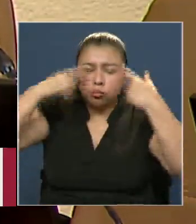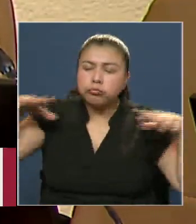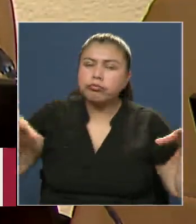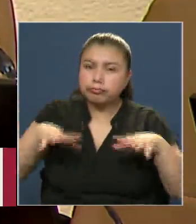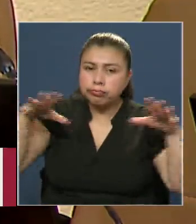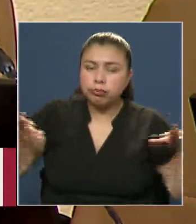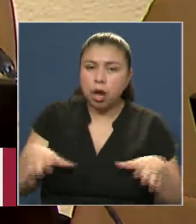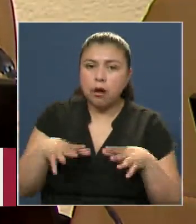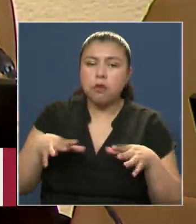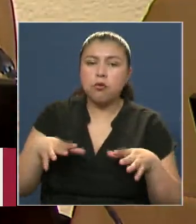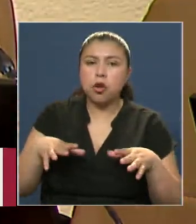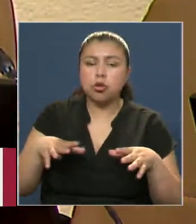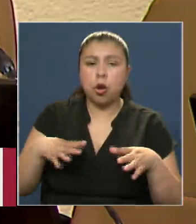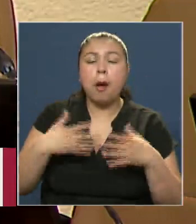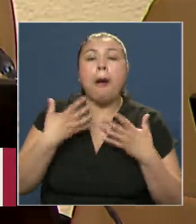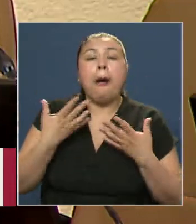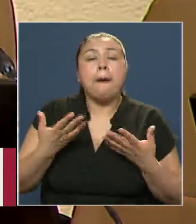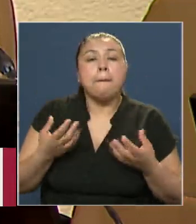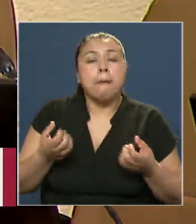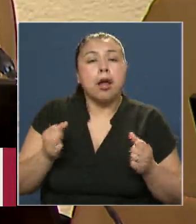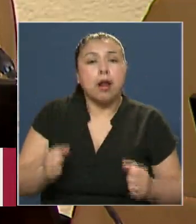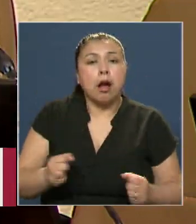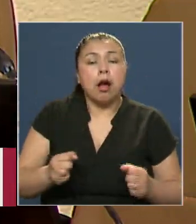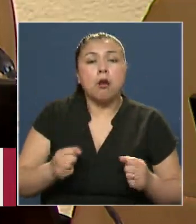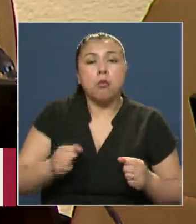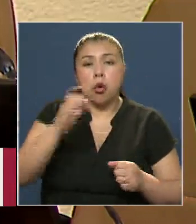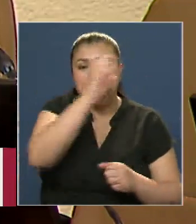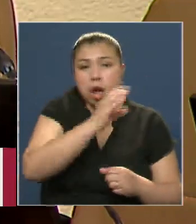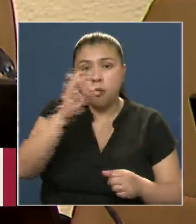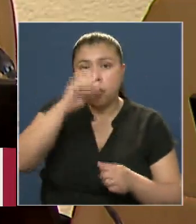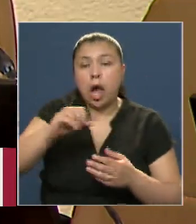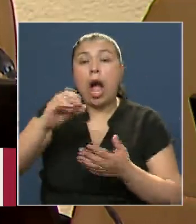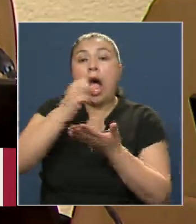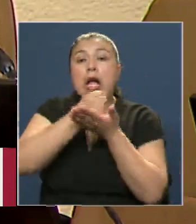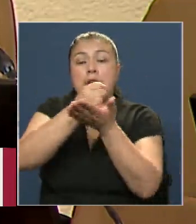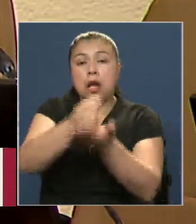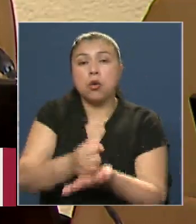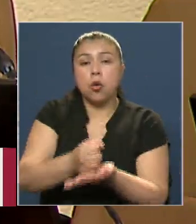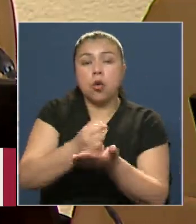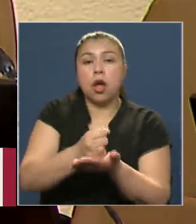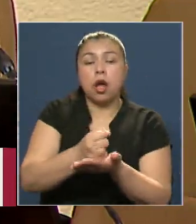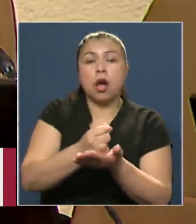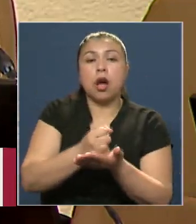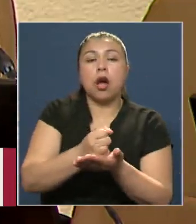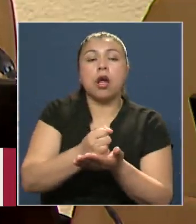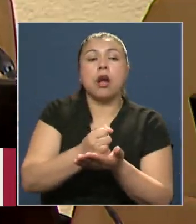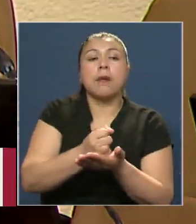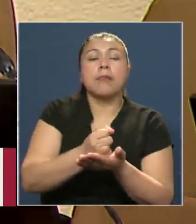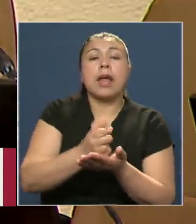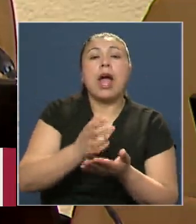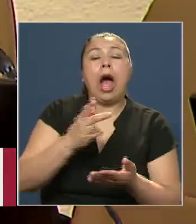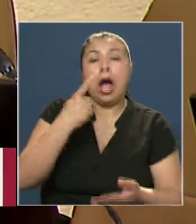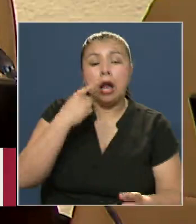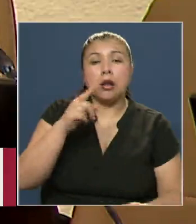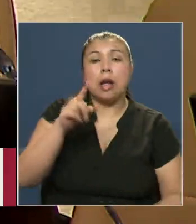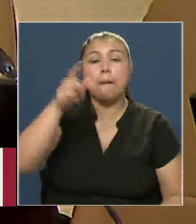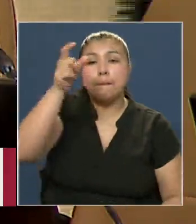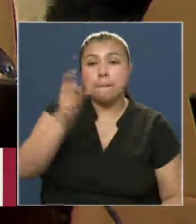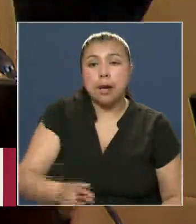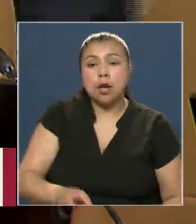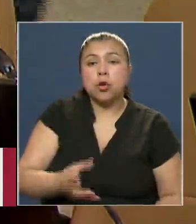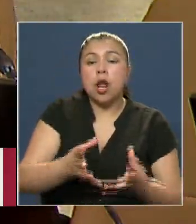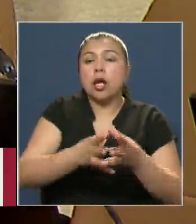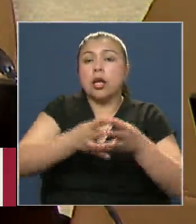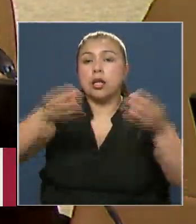poder desplegar el personal necesario y ayudar en la búsqueda de don Segundo Valentín Villegas, persona